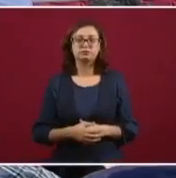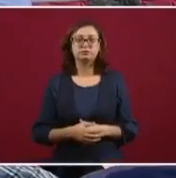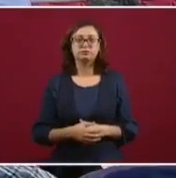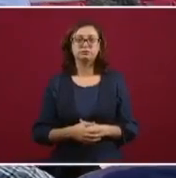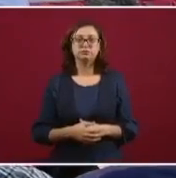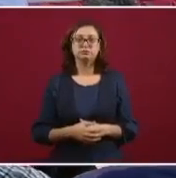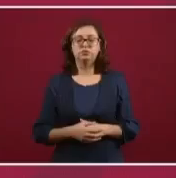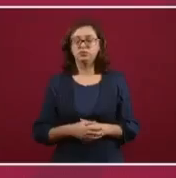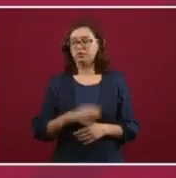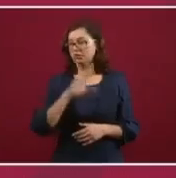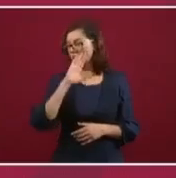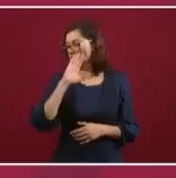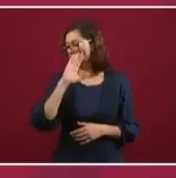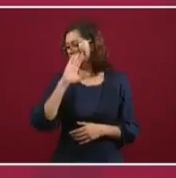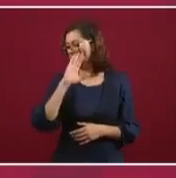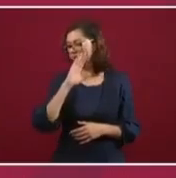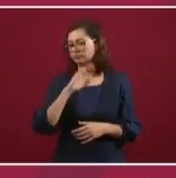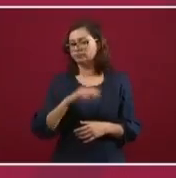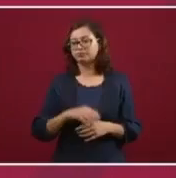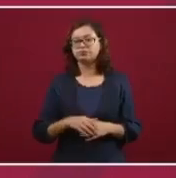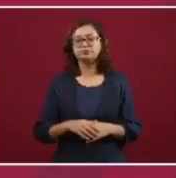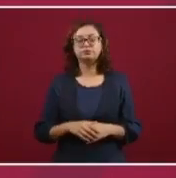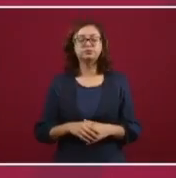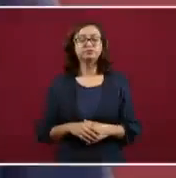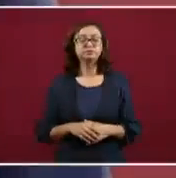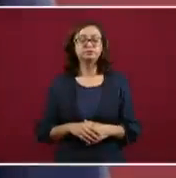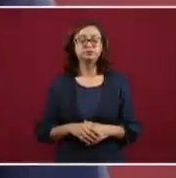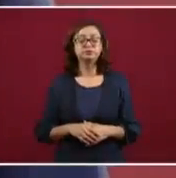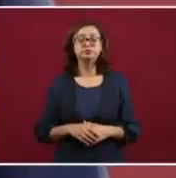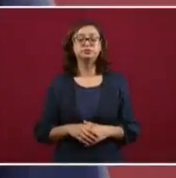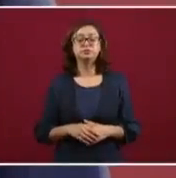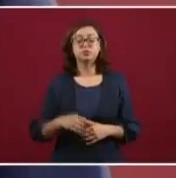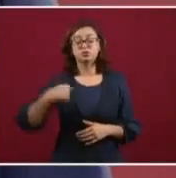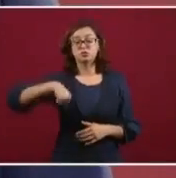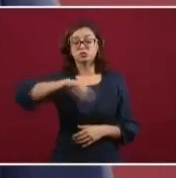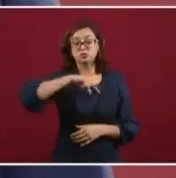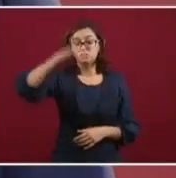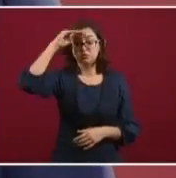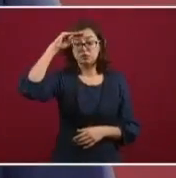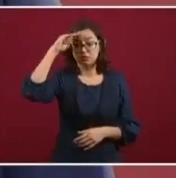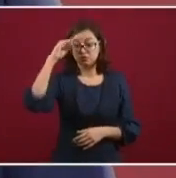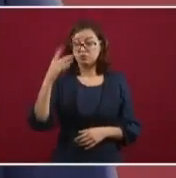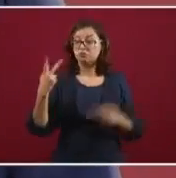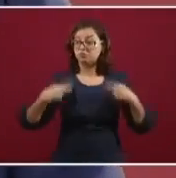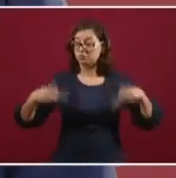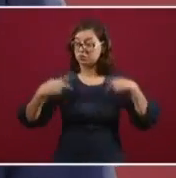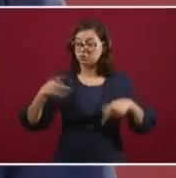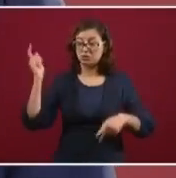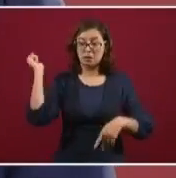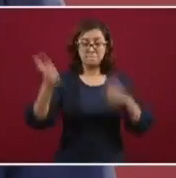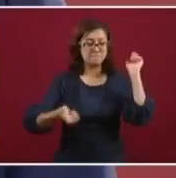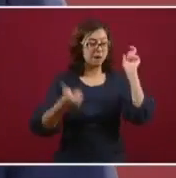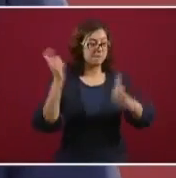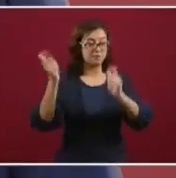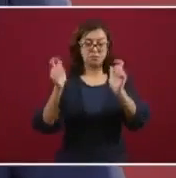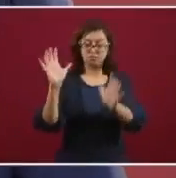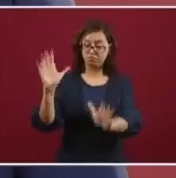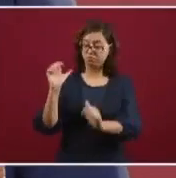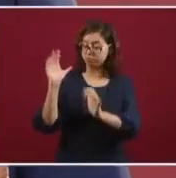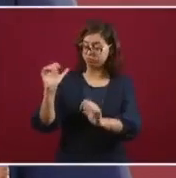tomando en cuenta de que va a mejorar la recaudación y que vamos a